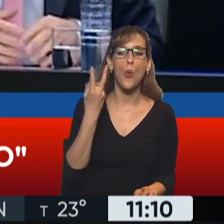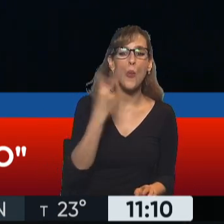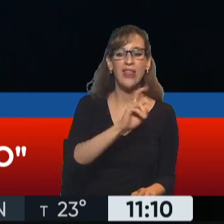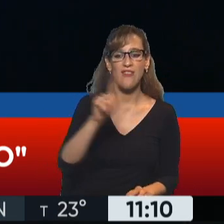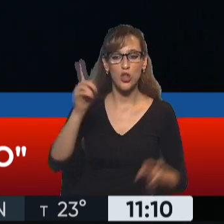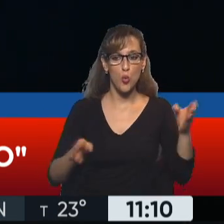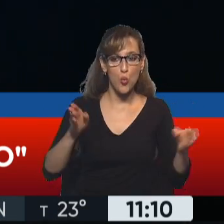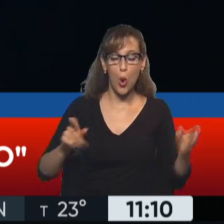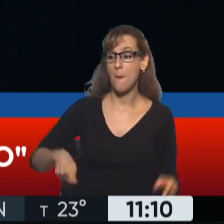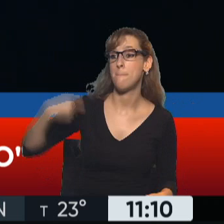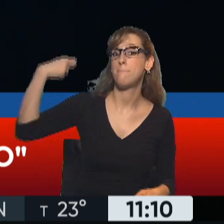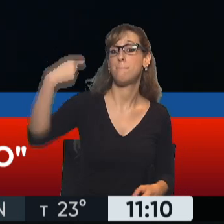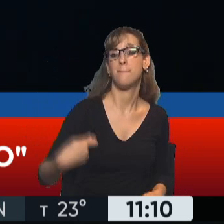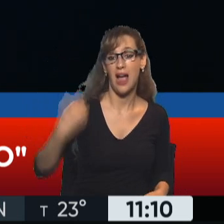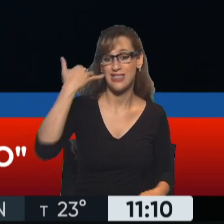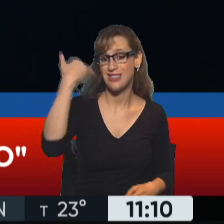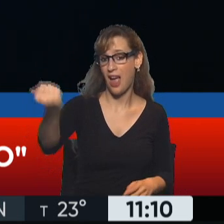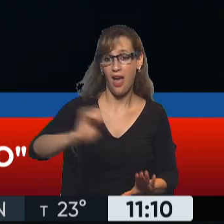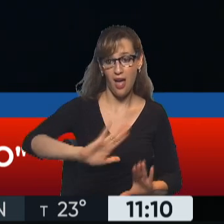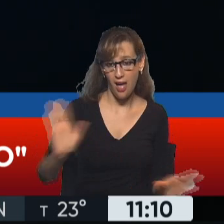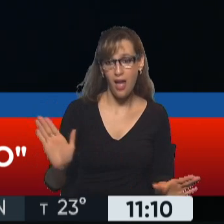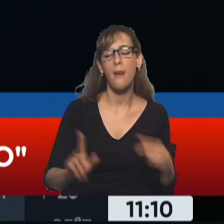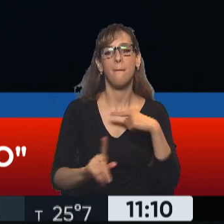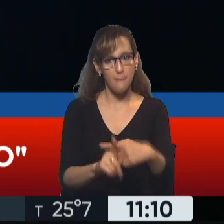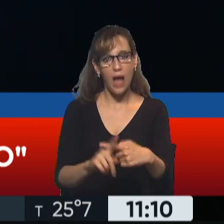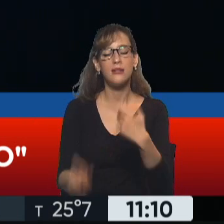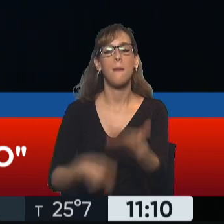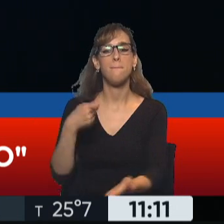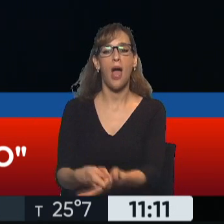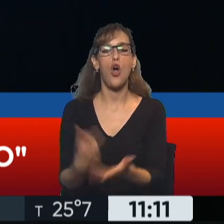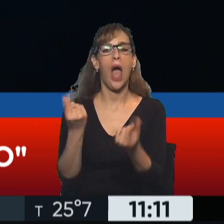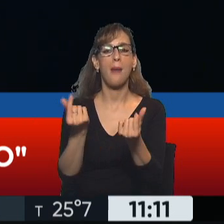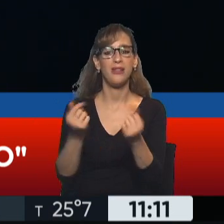2021 y el pago de capital que se está realizando en el día de la fecha.